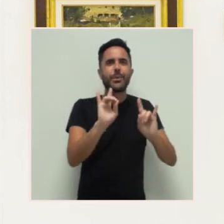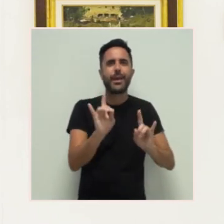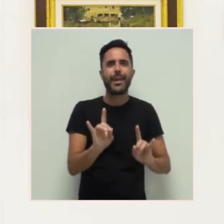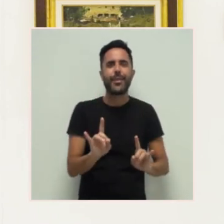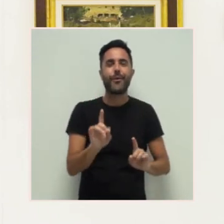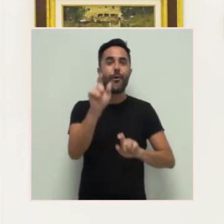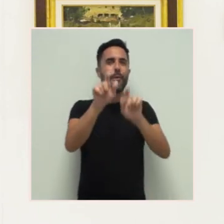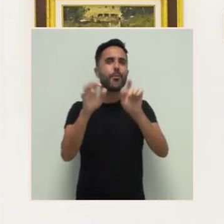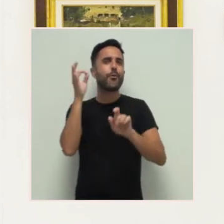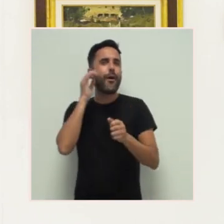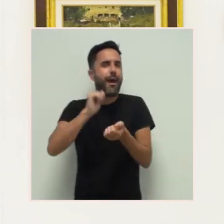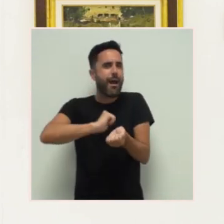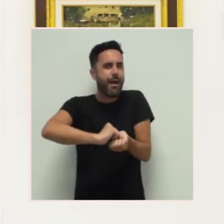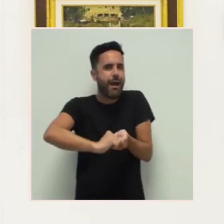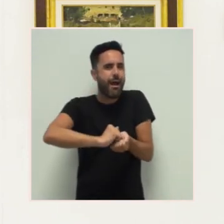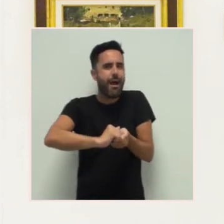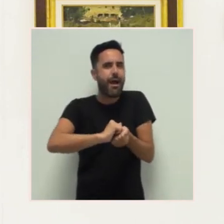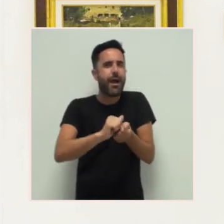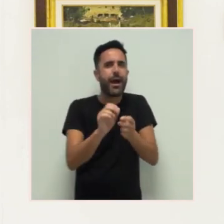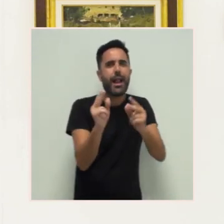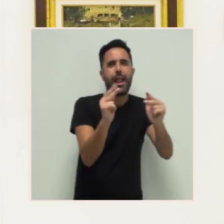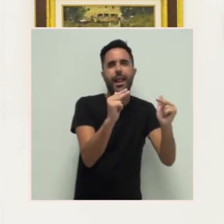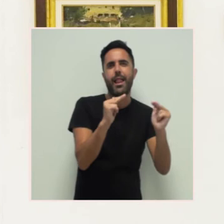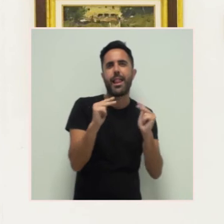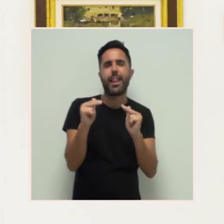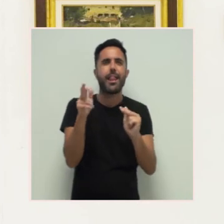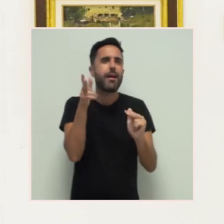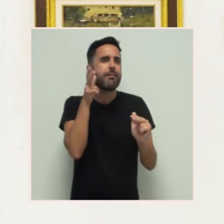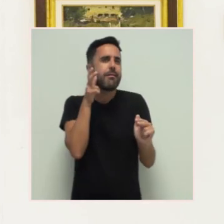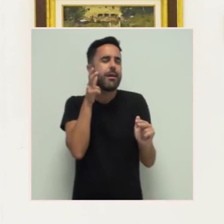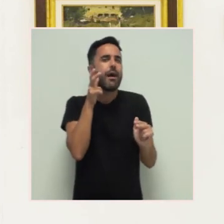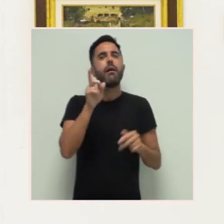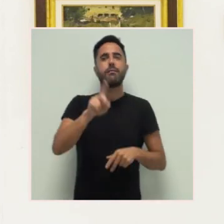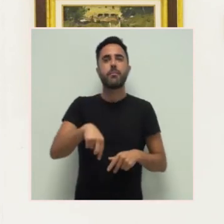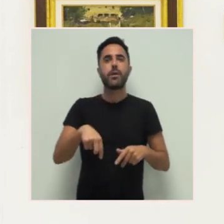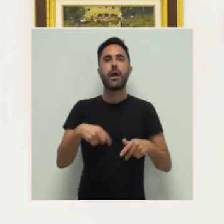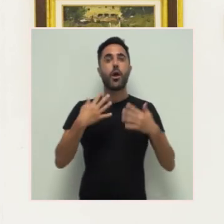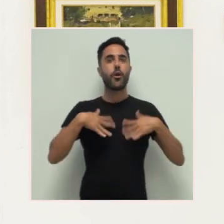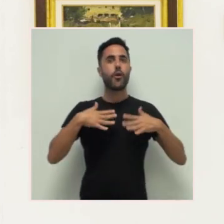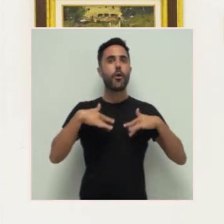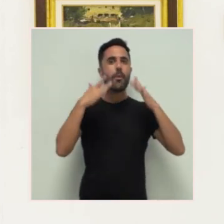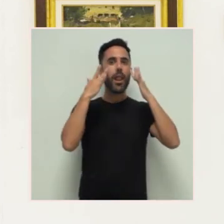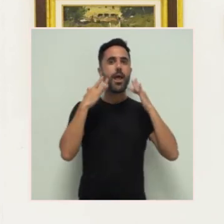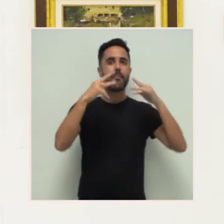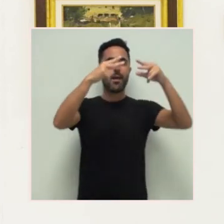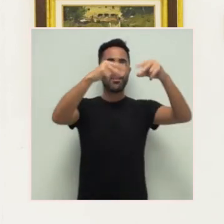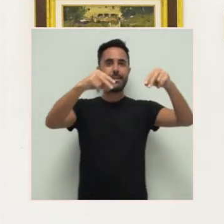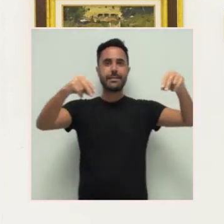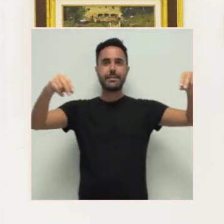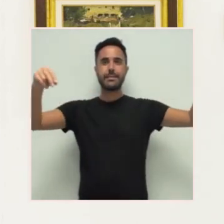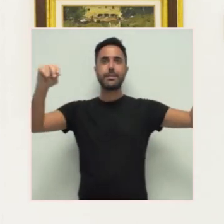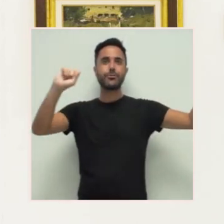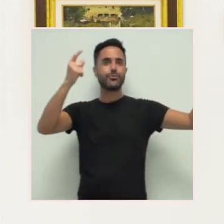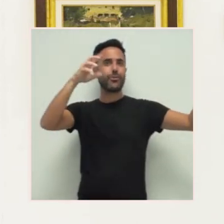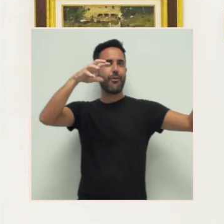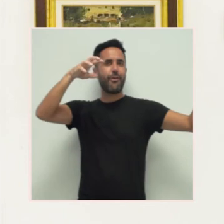desas mulleres que están aí entregadas ao seu traballo, ou mesmo imaginar o arrecendo da roupa lavada e posta ao clareo.